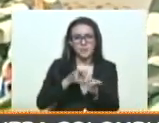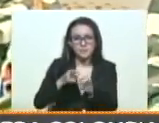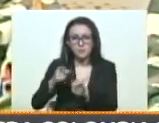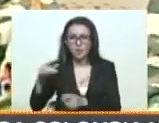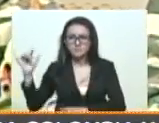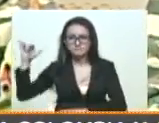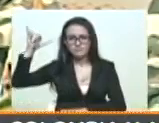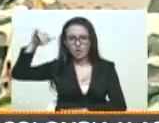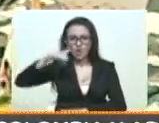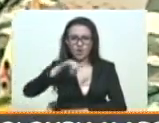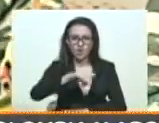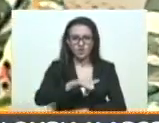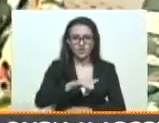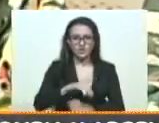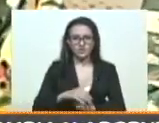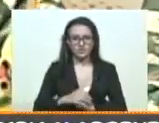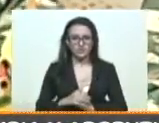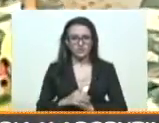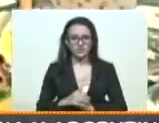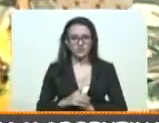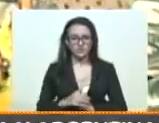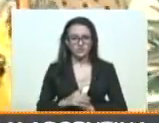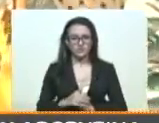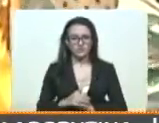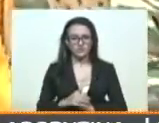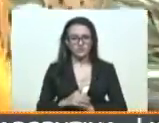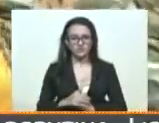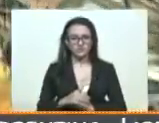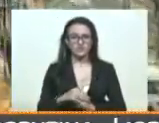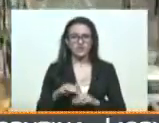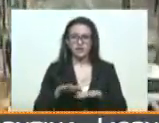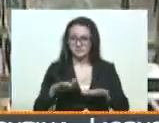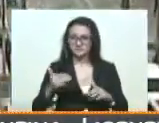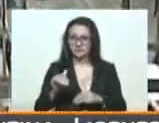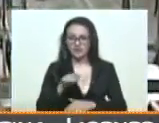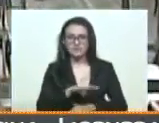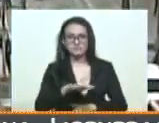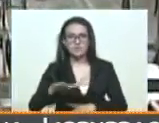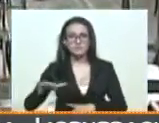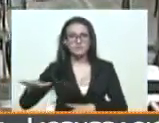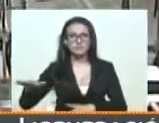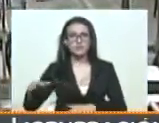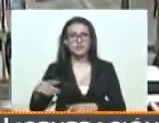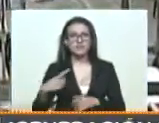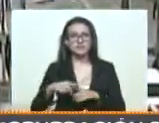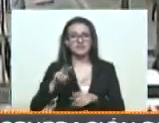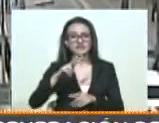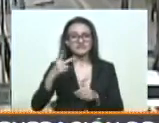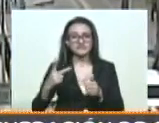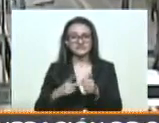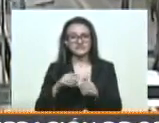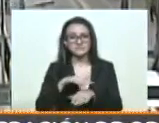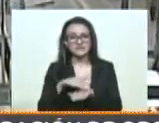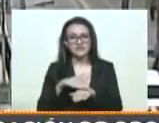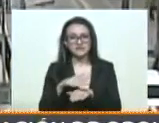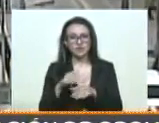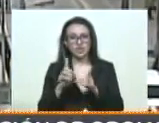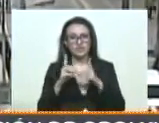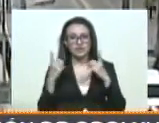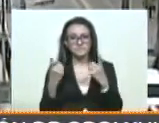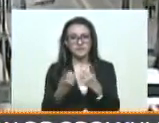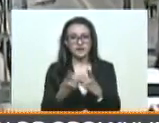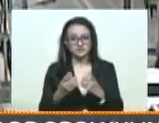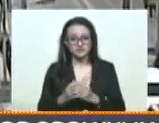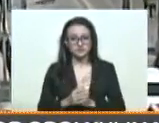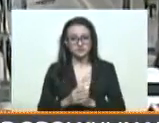antiaéreo IGLA-S, que lo tienen acá arriba de la mesa, acompañan los diferentes viceministros del área del despacho y